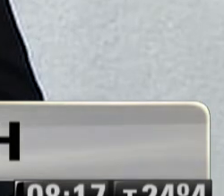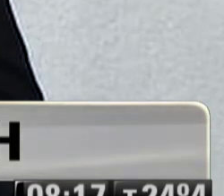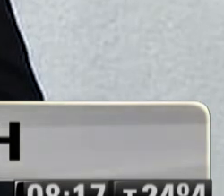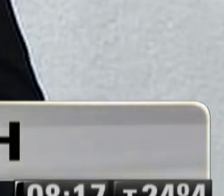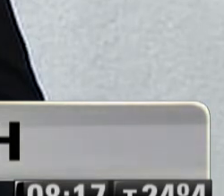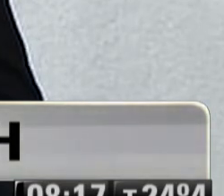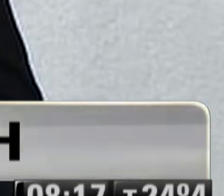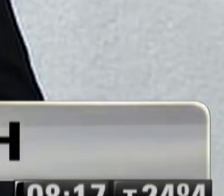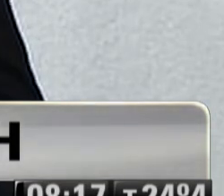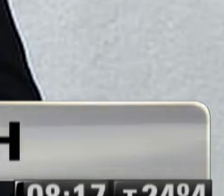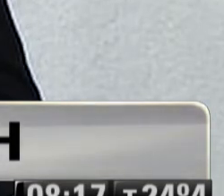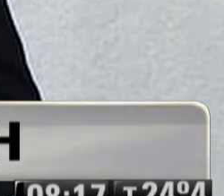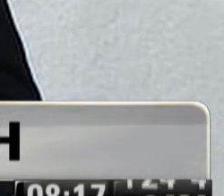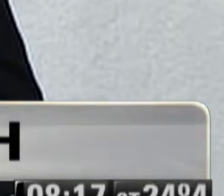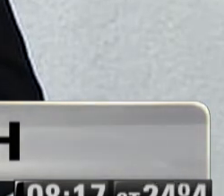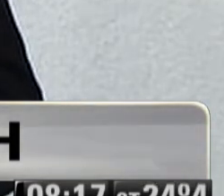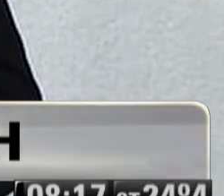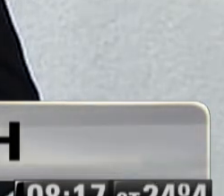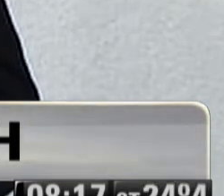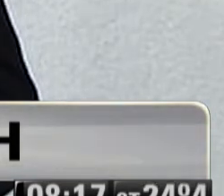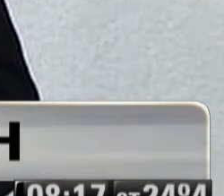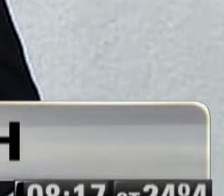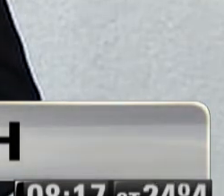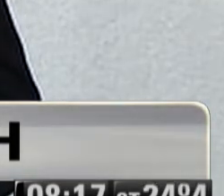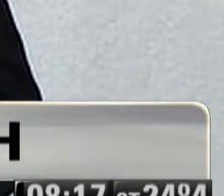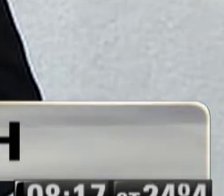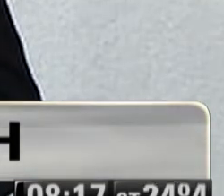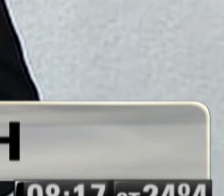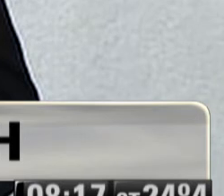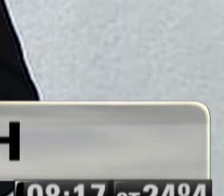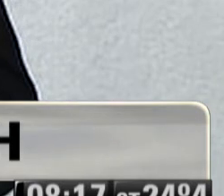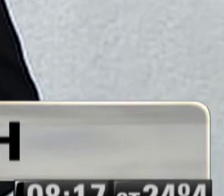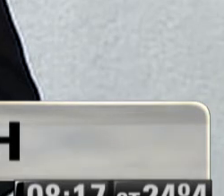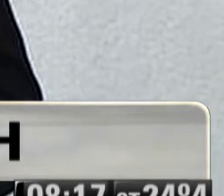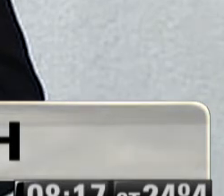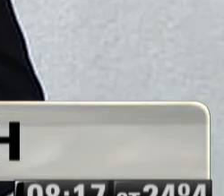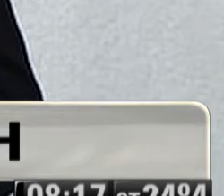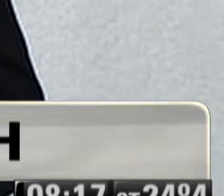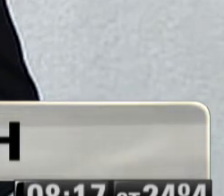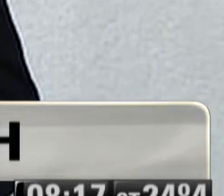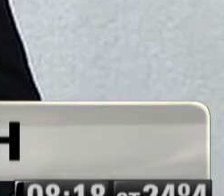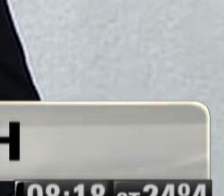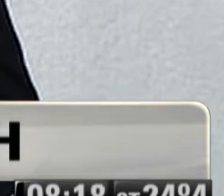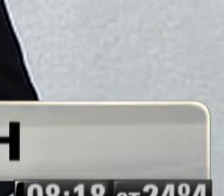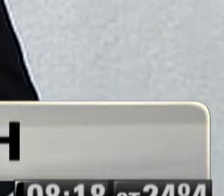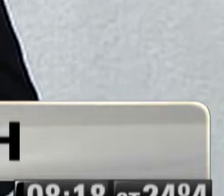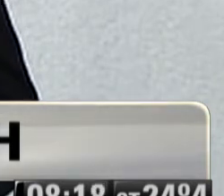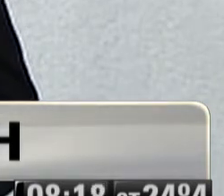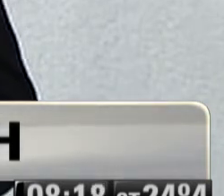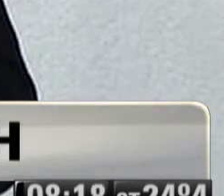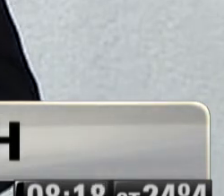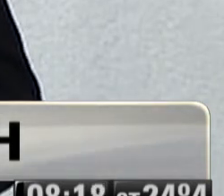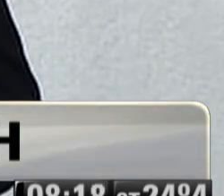que existe intromisión interferencia por parte del por ejecutivo es una responsabilidad el poder judicial la misma responsabilidad del poder judicial